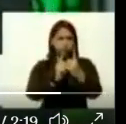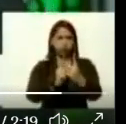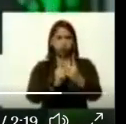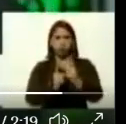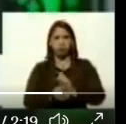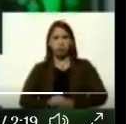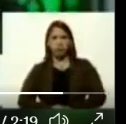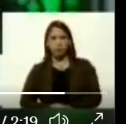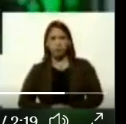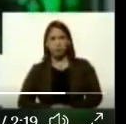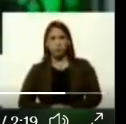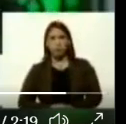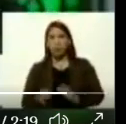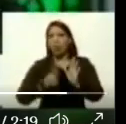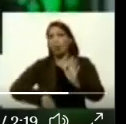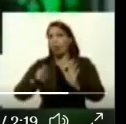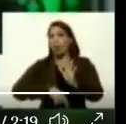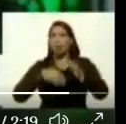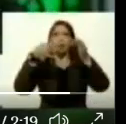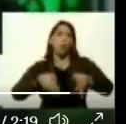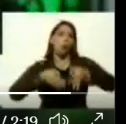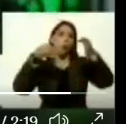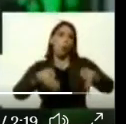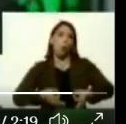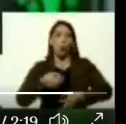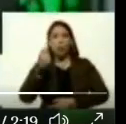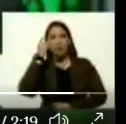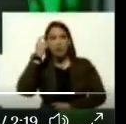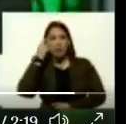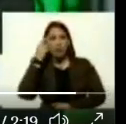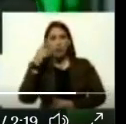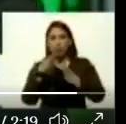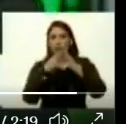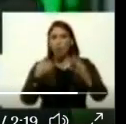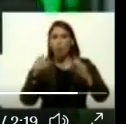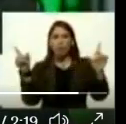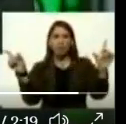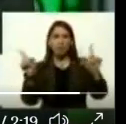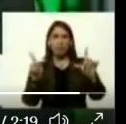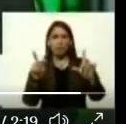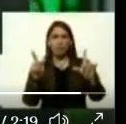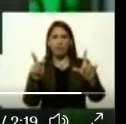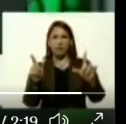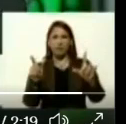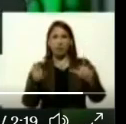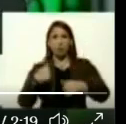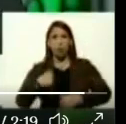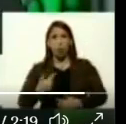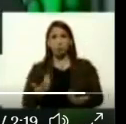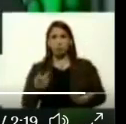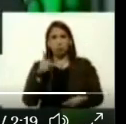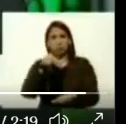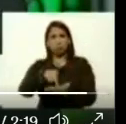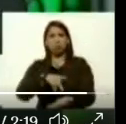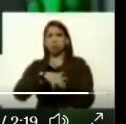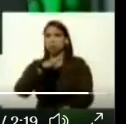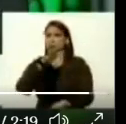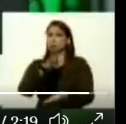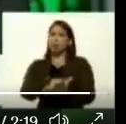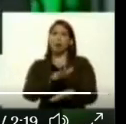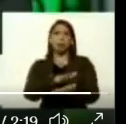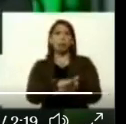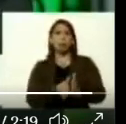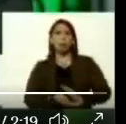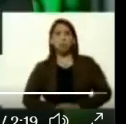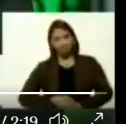solo repiten todos los días en todos los medios de la oligarquía latinoamericana y yo salí modestamente pero con